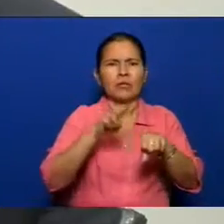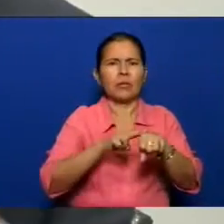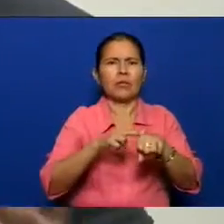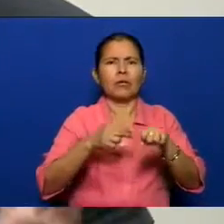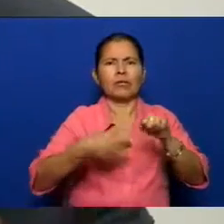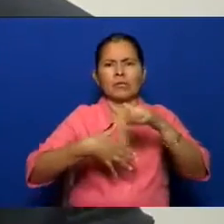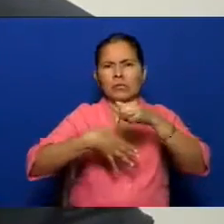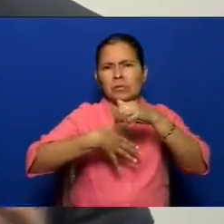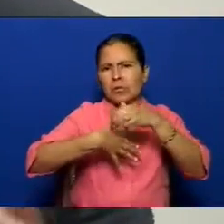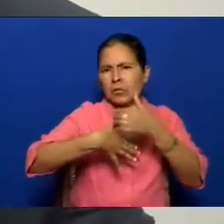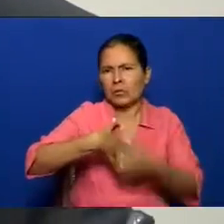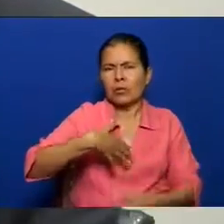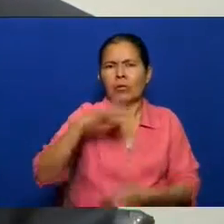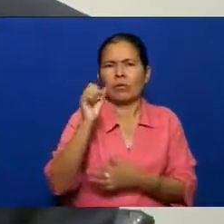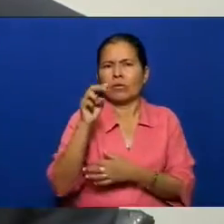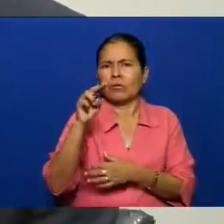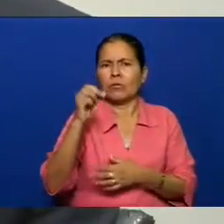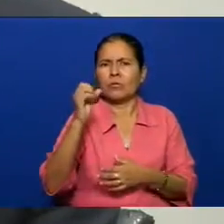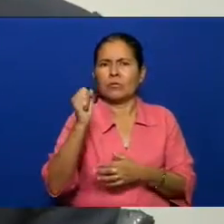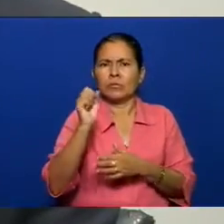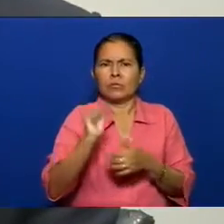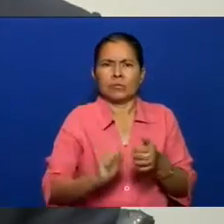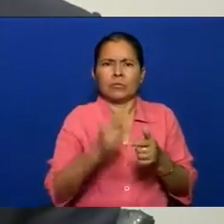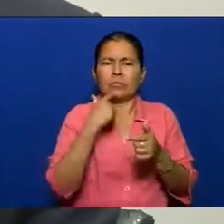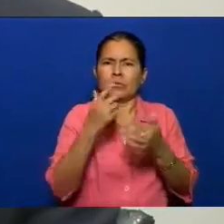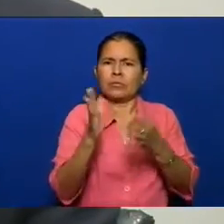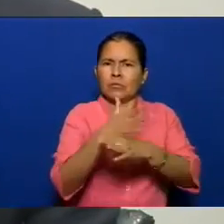de diputados y diputadas del Cono Sur.